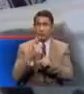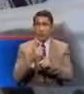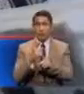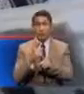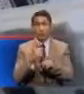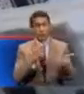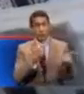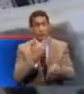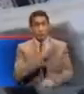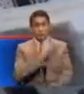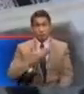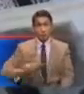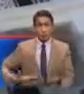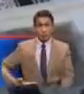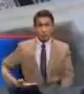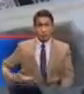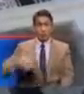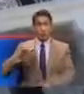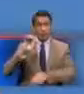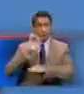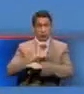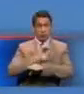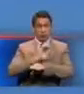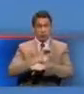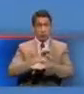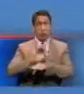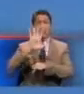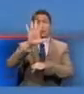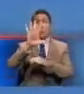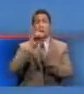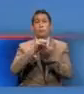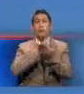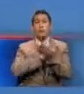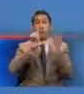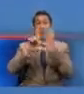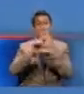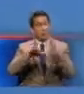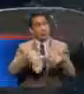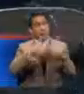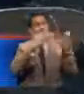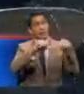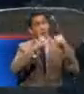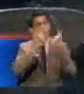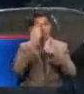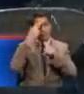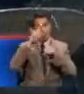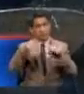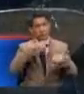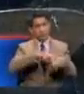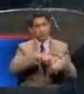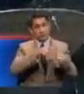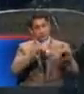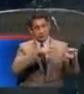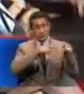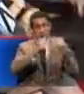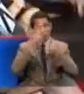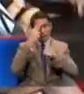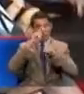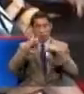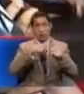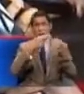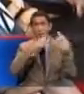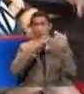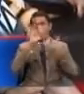tendrá el presidente de la República para enviar 5 proyectos a la Asamblea Nacional que permitirán articular los cambios que fueron aprobados en esa consulta.